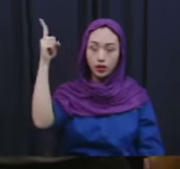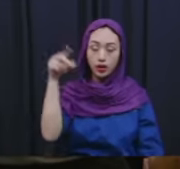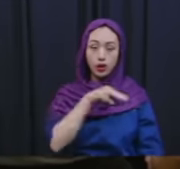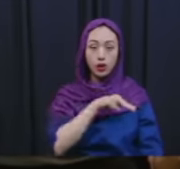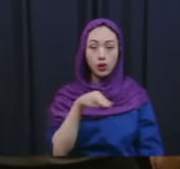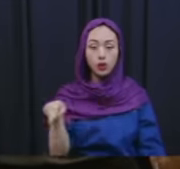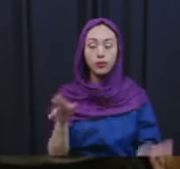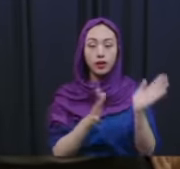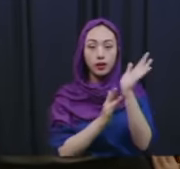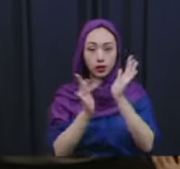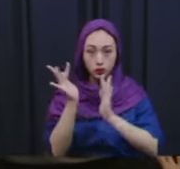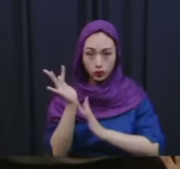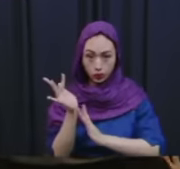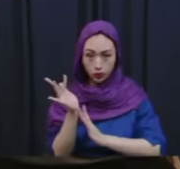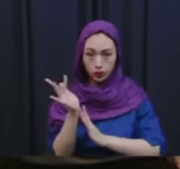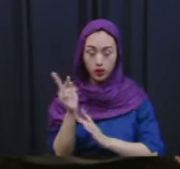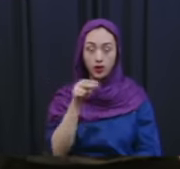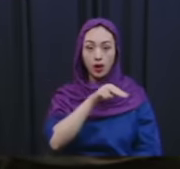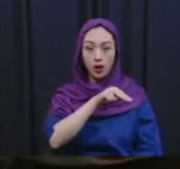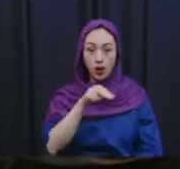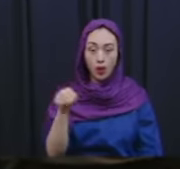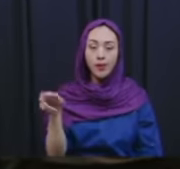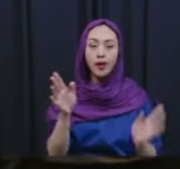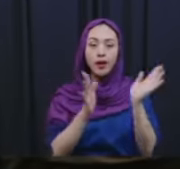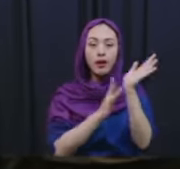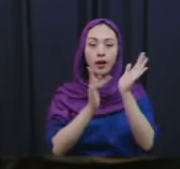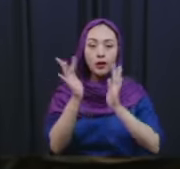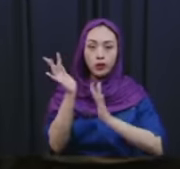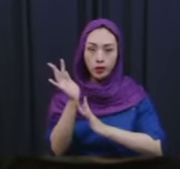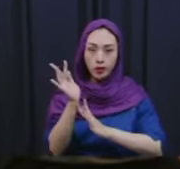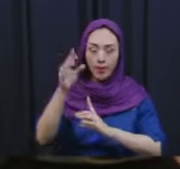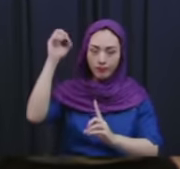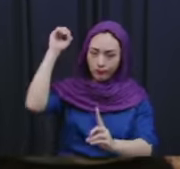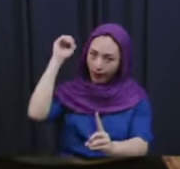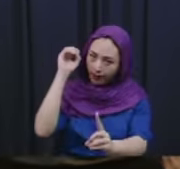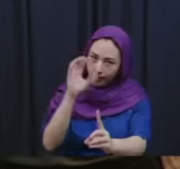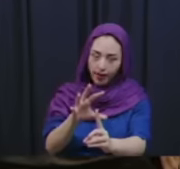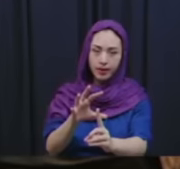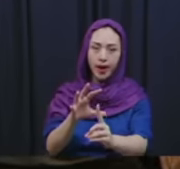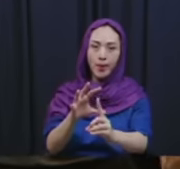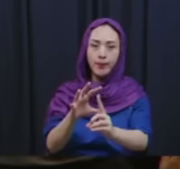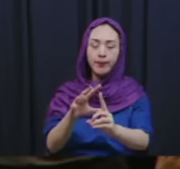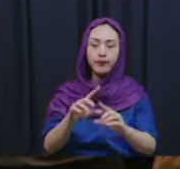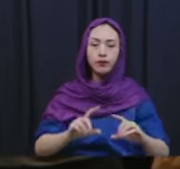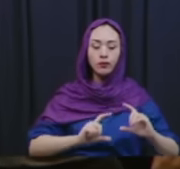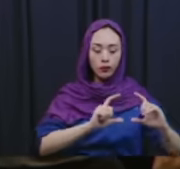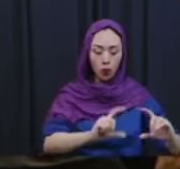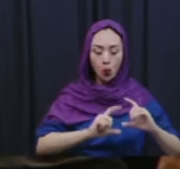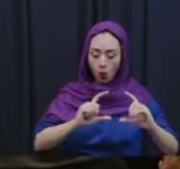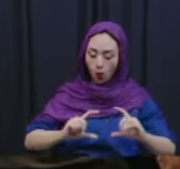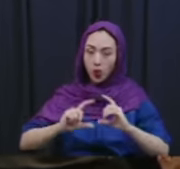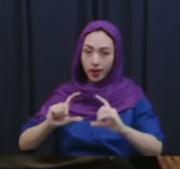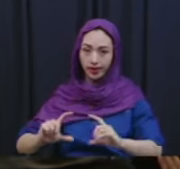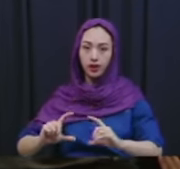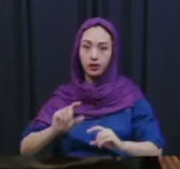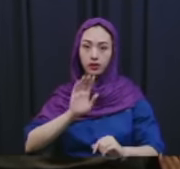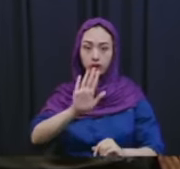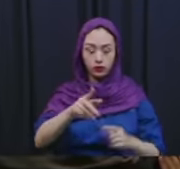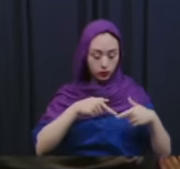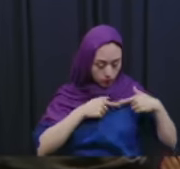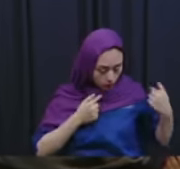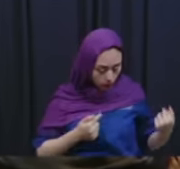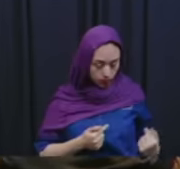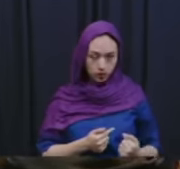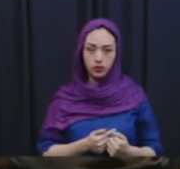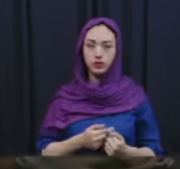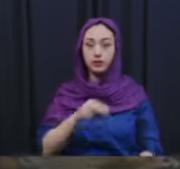Jesús en el nombre de Jesús bendícela su corazón Bendito Dios en el nombre